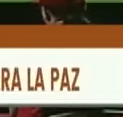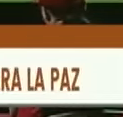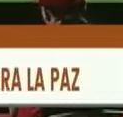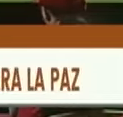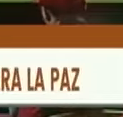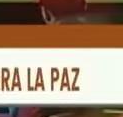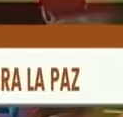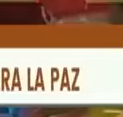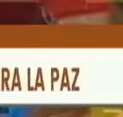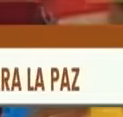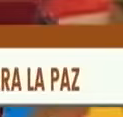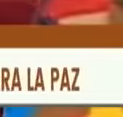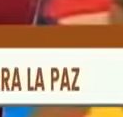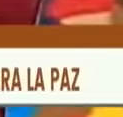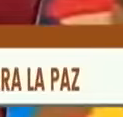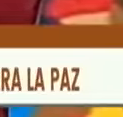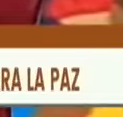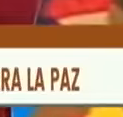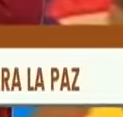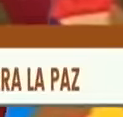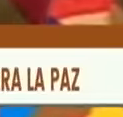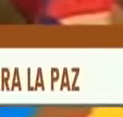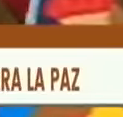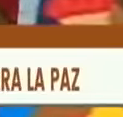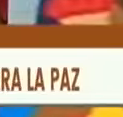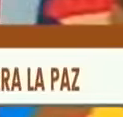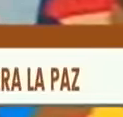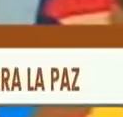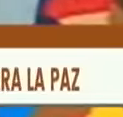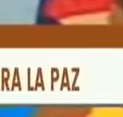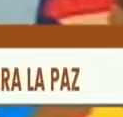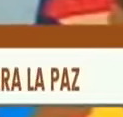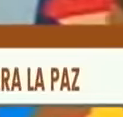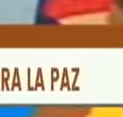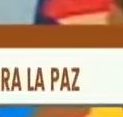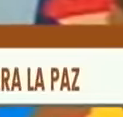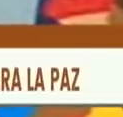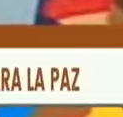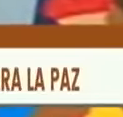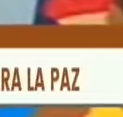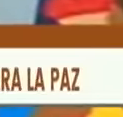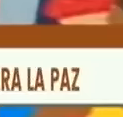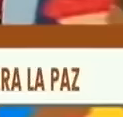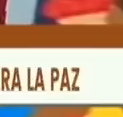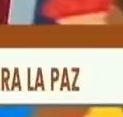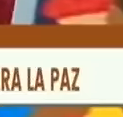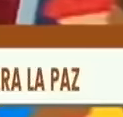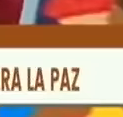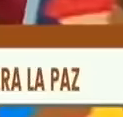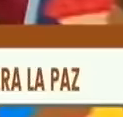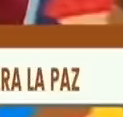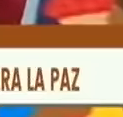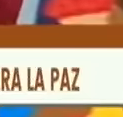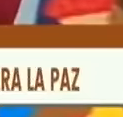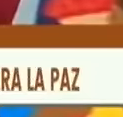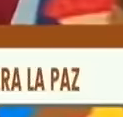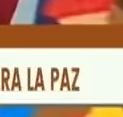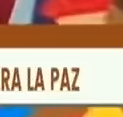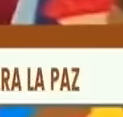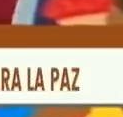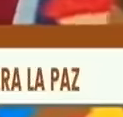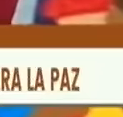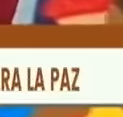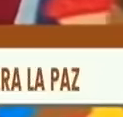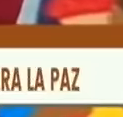4, 6 u 8. ¿Motorizados o motorizadas? ¿Por qué? Porque a esa gente no hay que